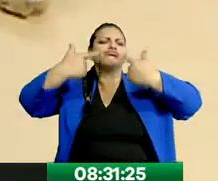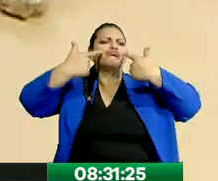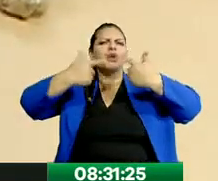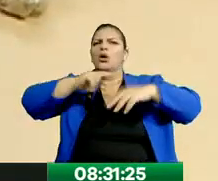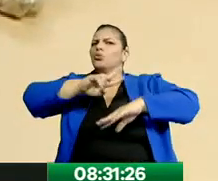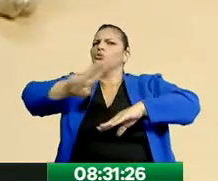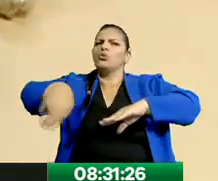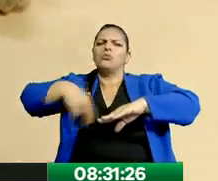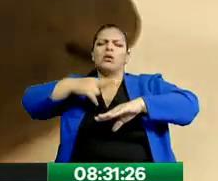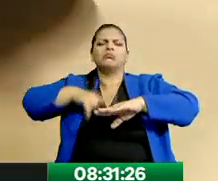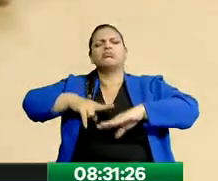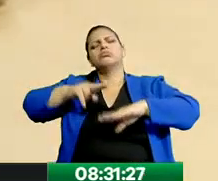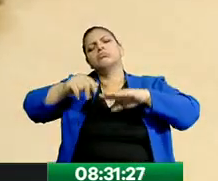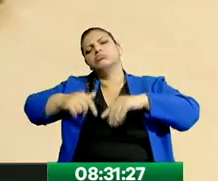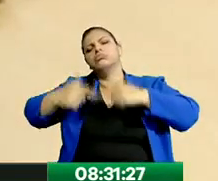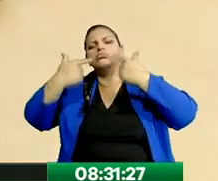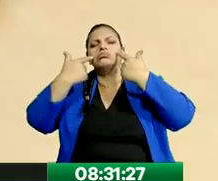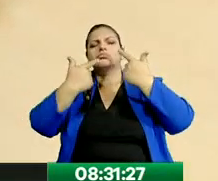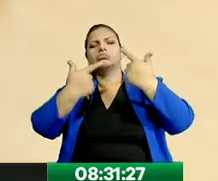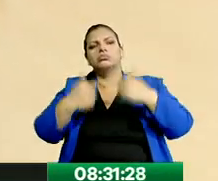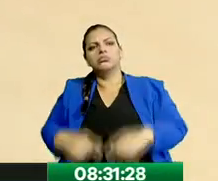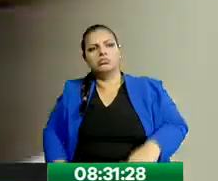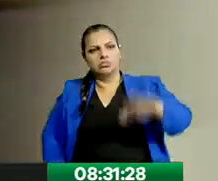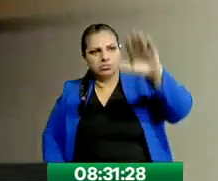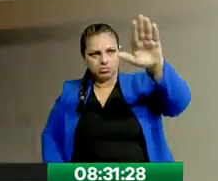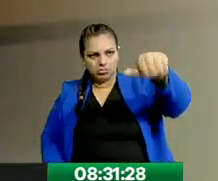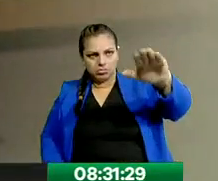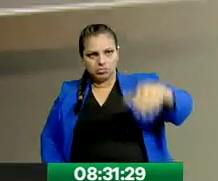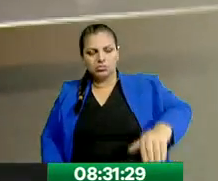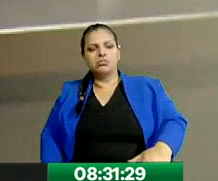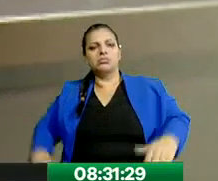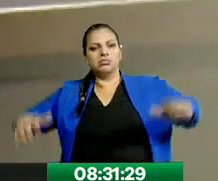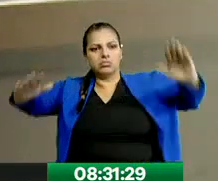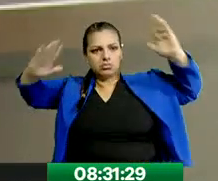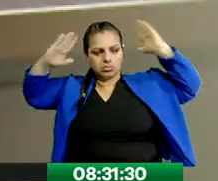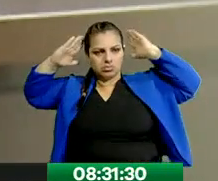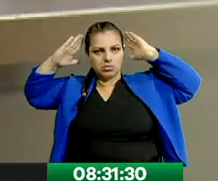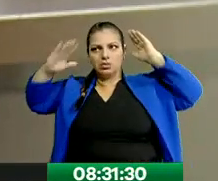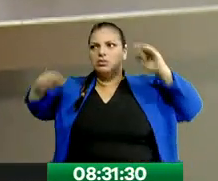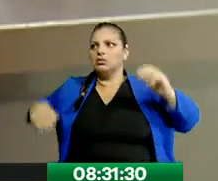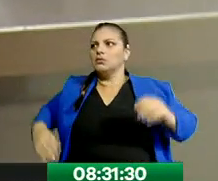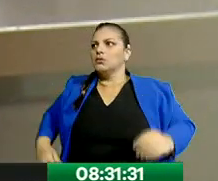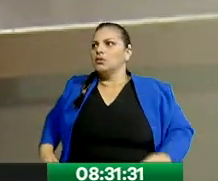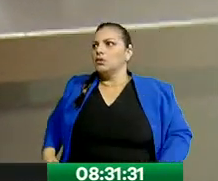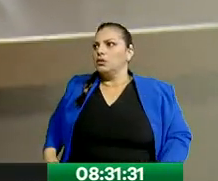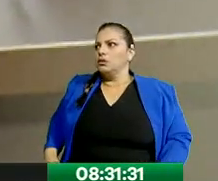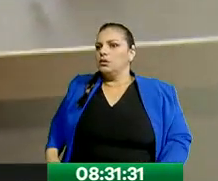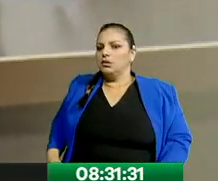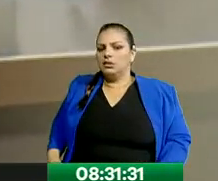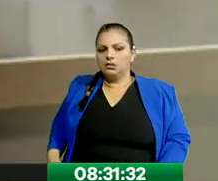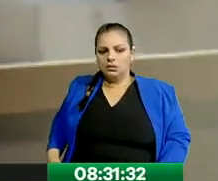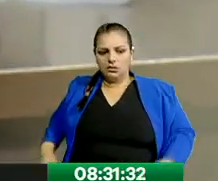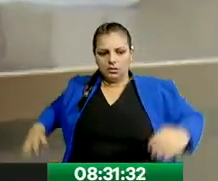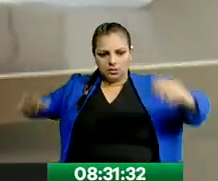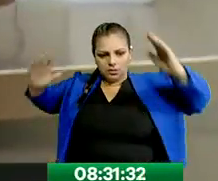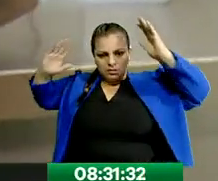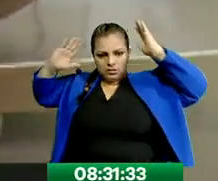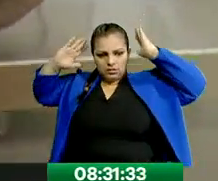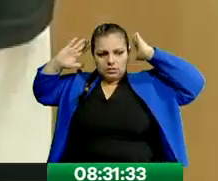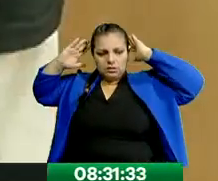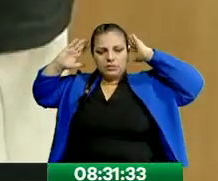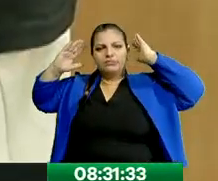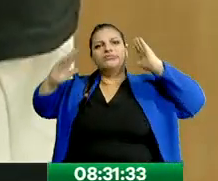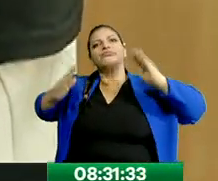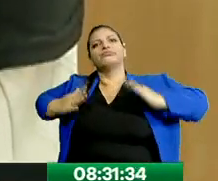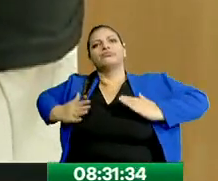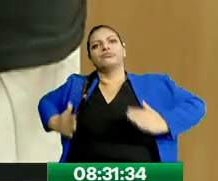presume que el hombre se encontraba expendiendo el alcaloide. Entre tanto, que en las calles Colón y Pío